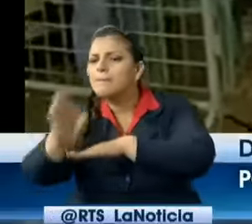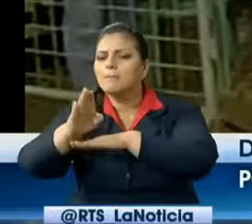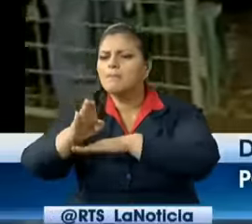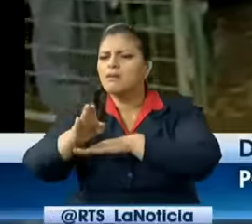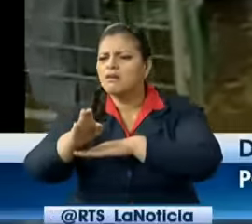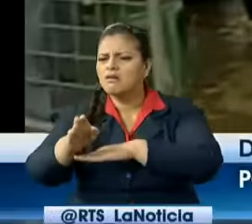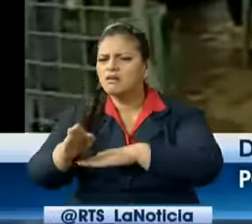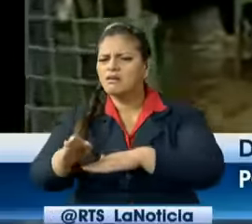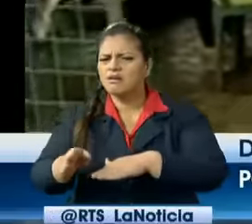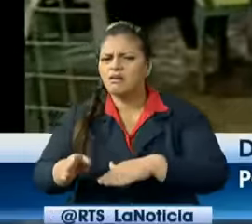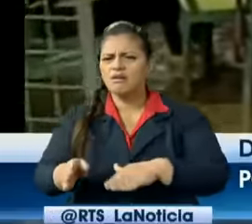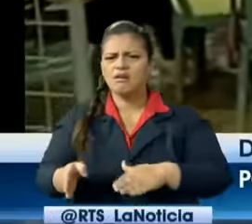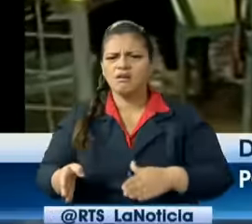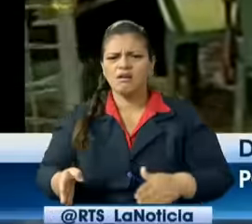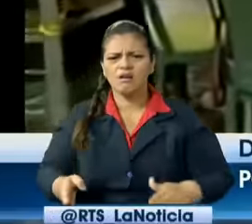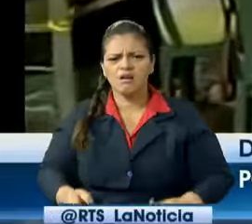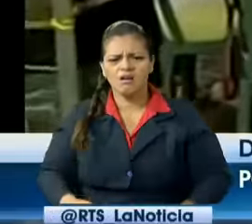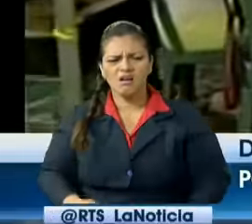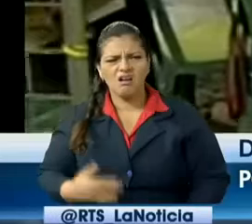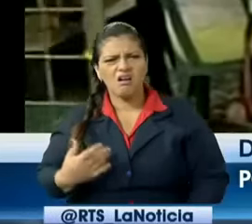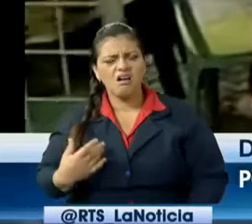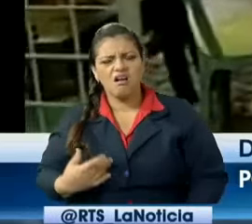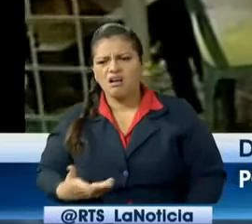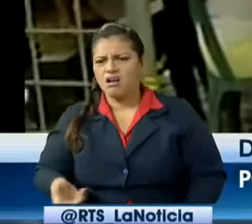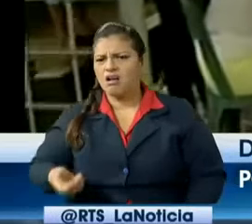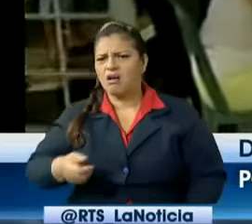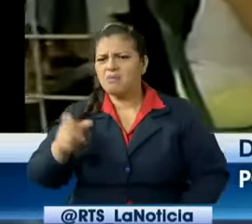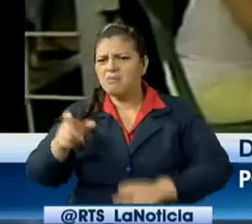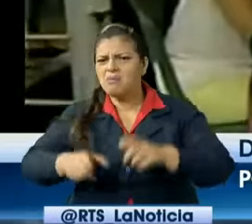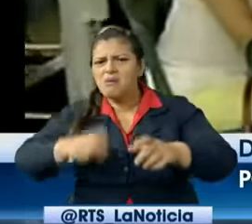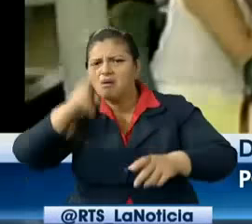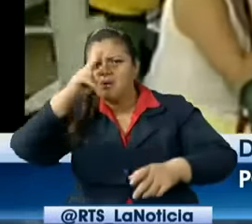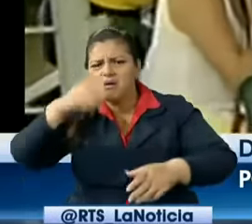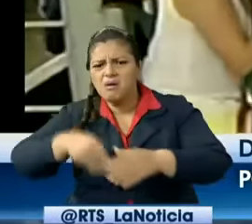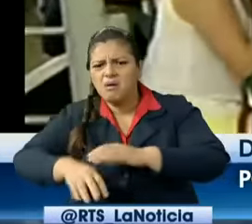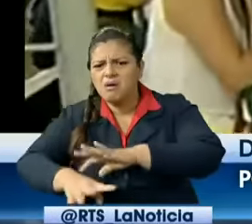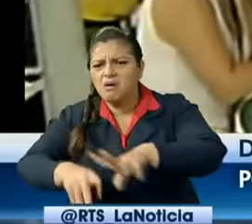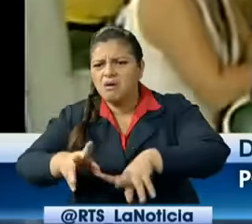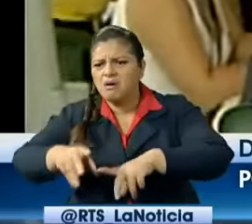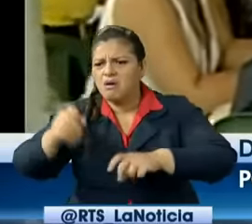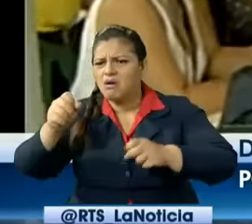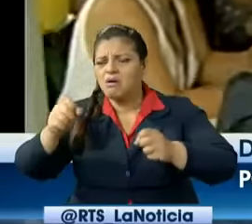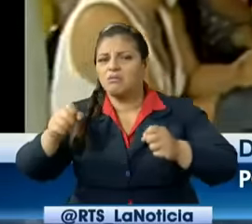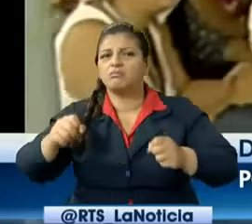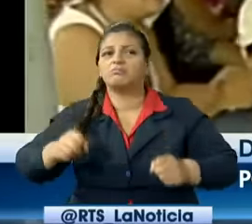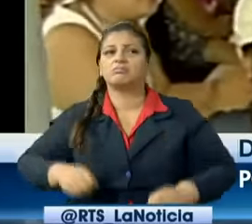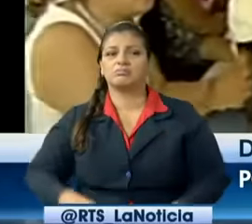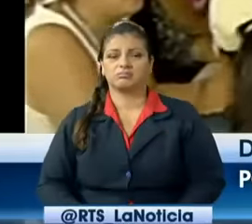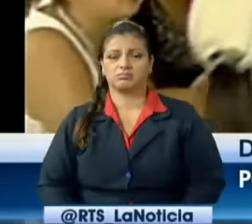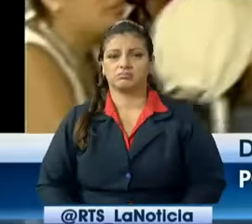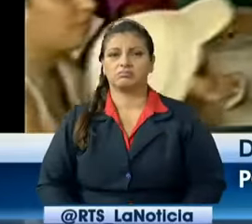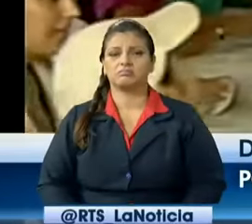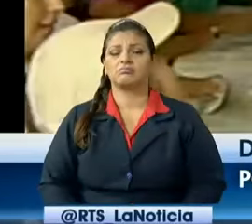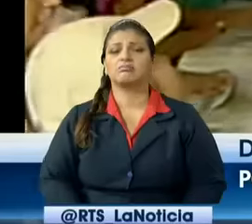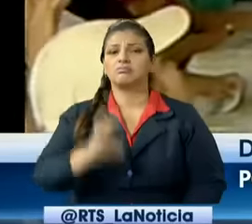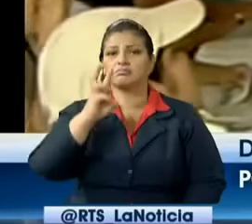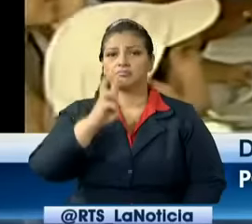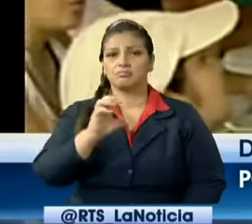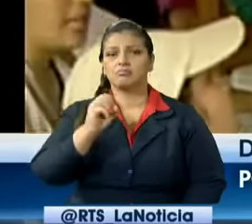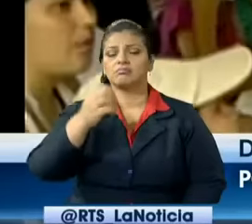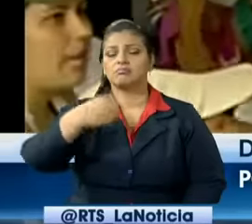de saqueos. En algunos casos, de acuerdo a lo que nos manifestaron, se ha reportado hasta el 60% de la